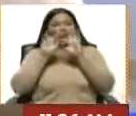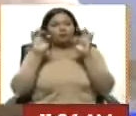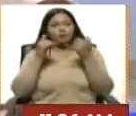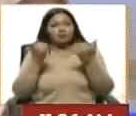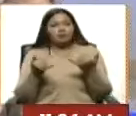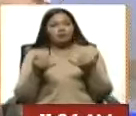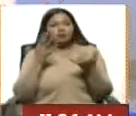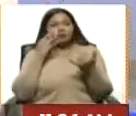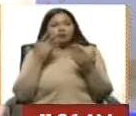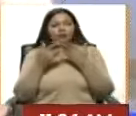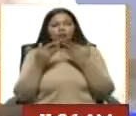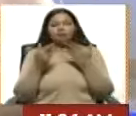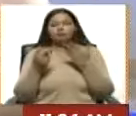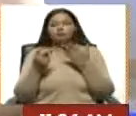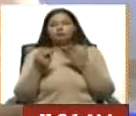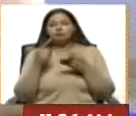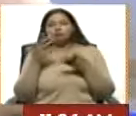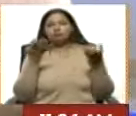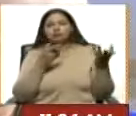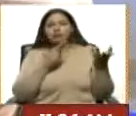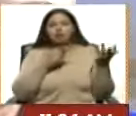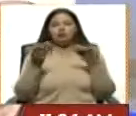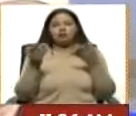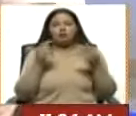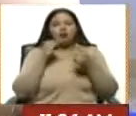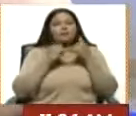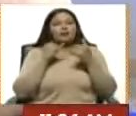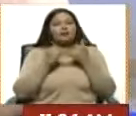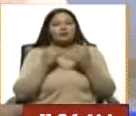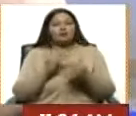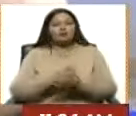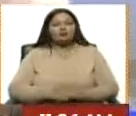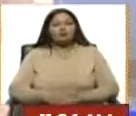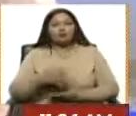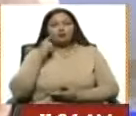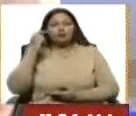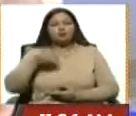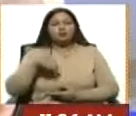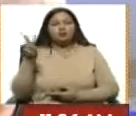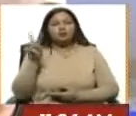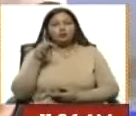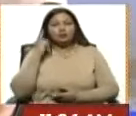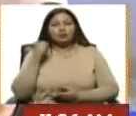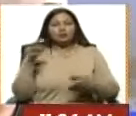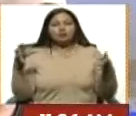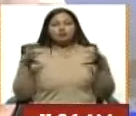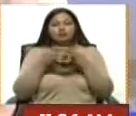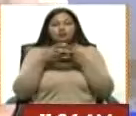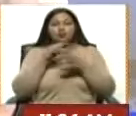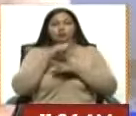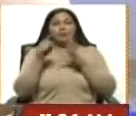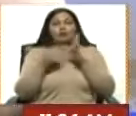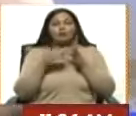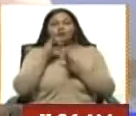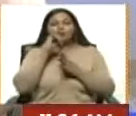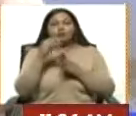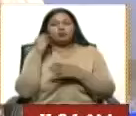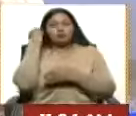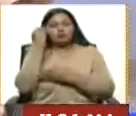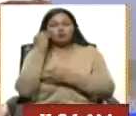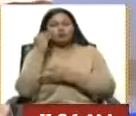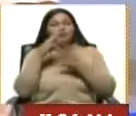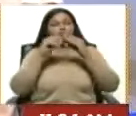si los Fels, los Cisneros, los etcétera, que eran en el caso de Venezuela, quienes tenían la hegemonía plena de la noticia, de la opinión,